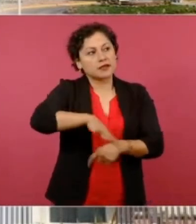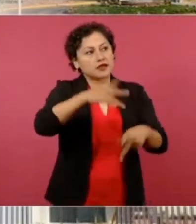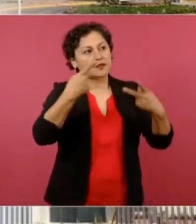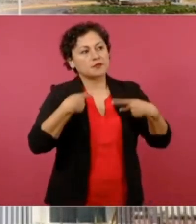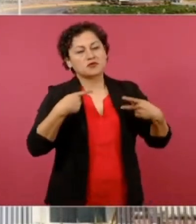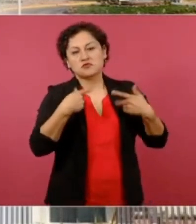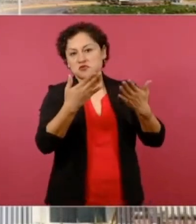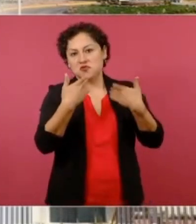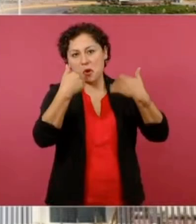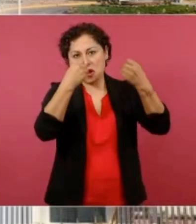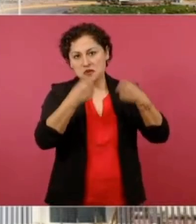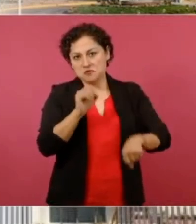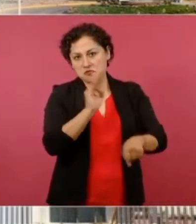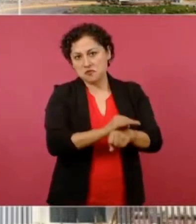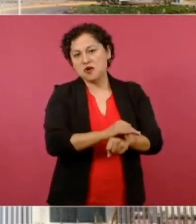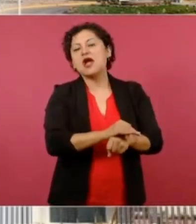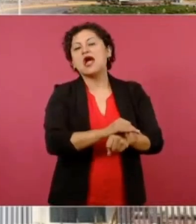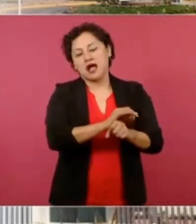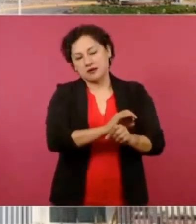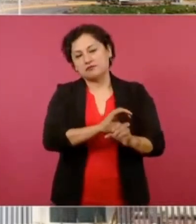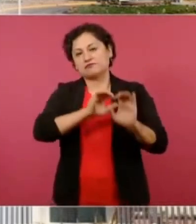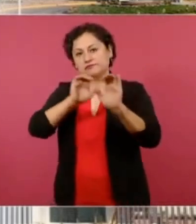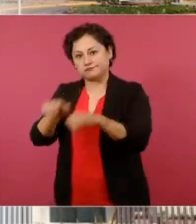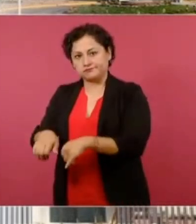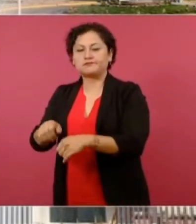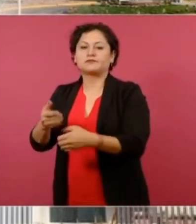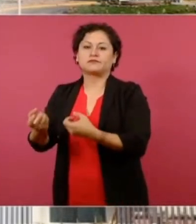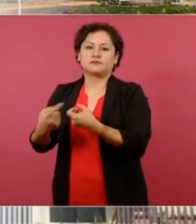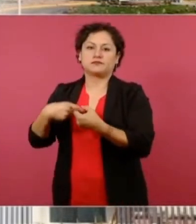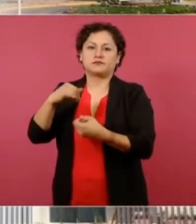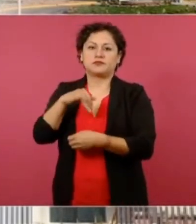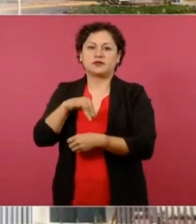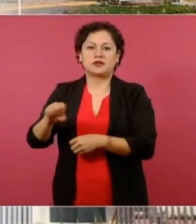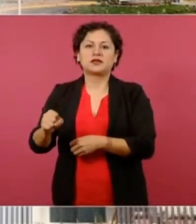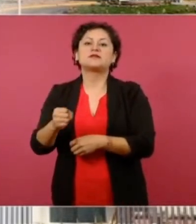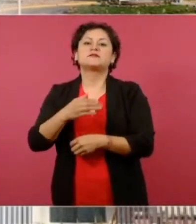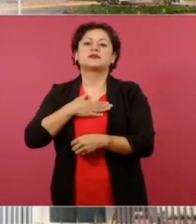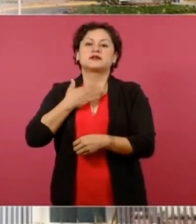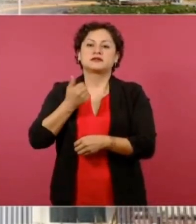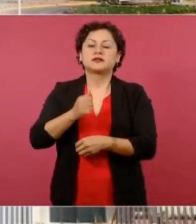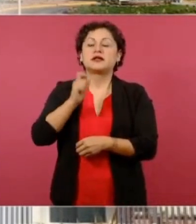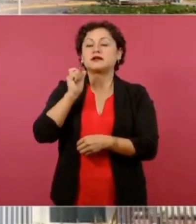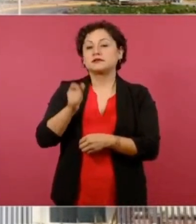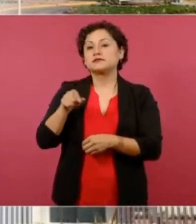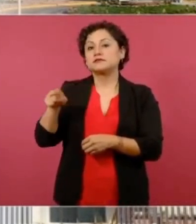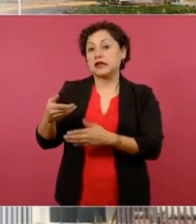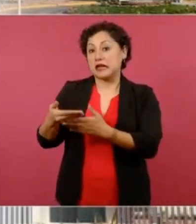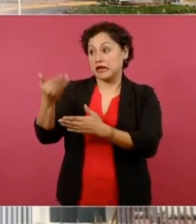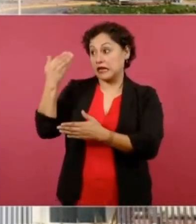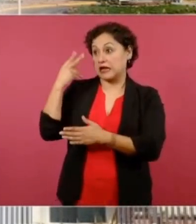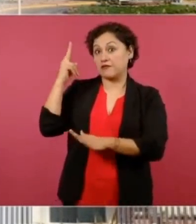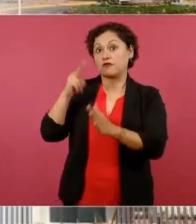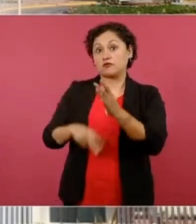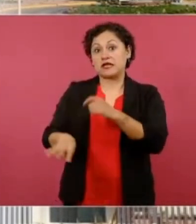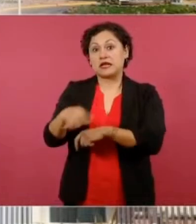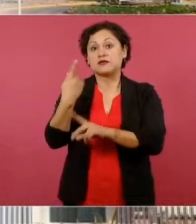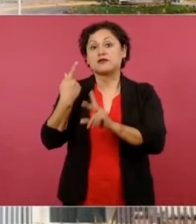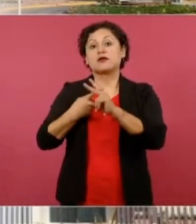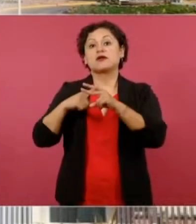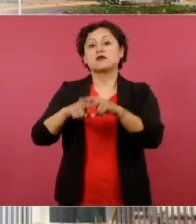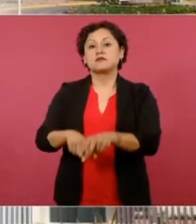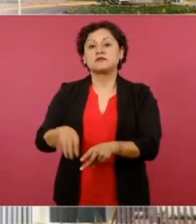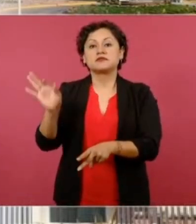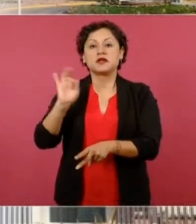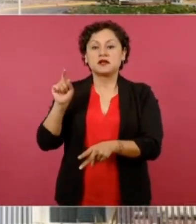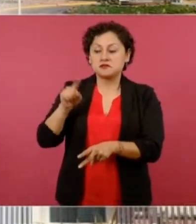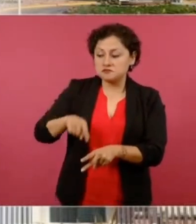Bienestar, el oncológico de Chetumal, que había iniciado su construcción en 2014, incluso con la posibilidad de tener ahí